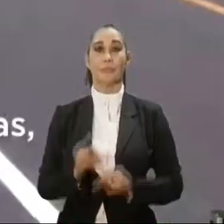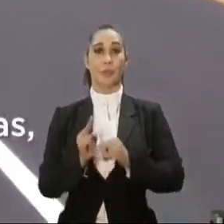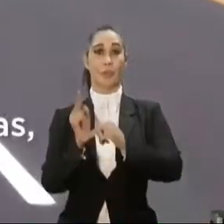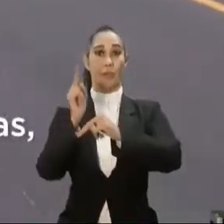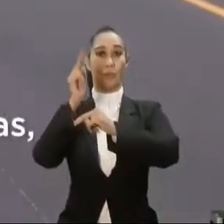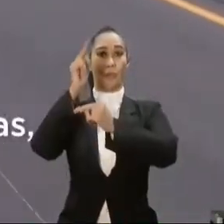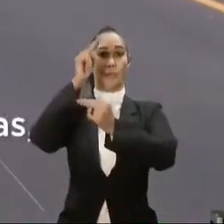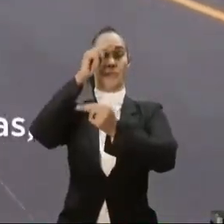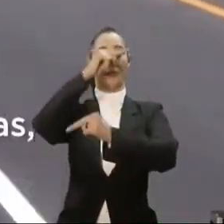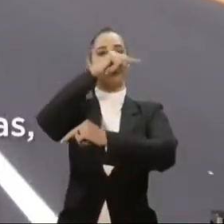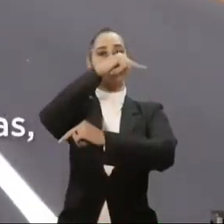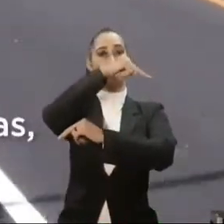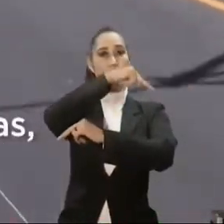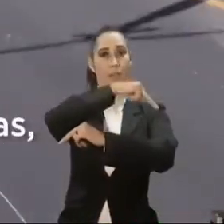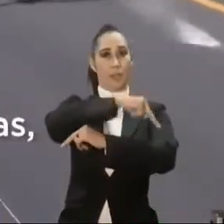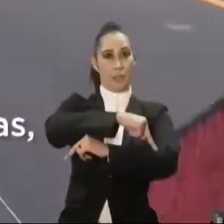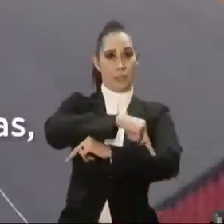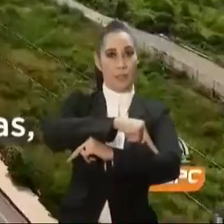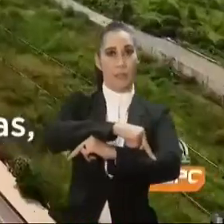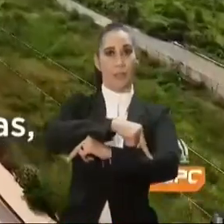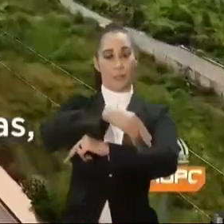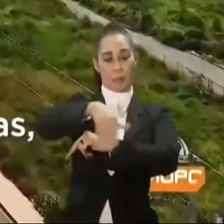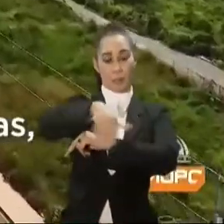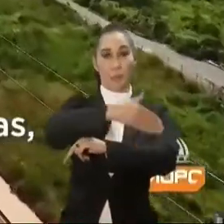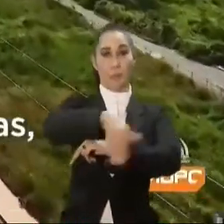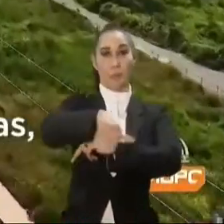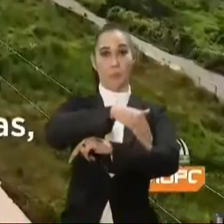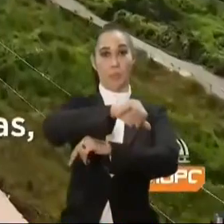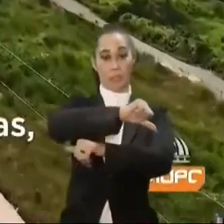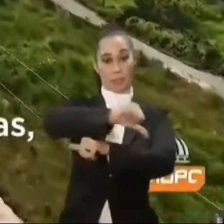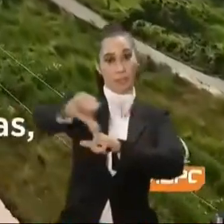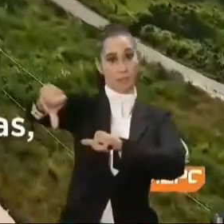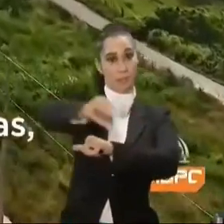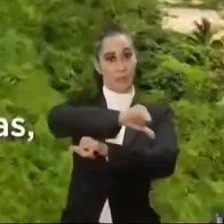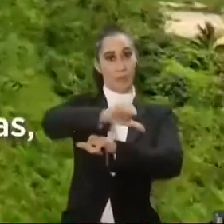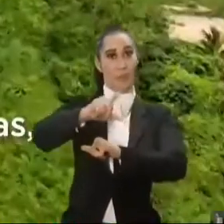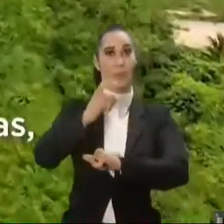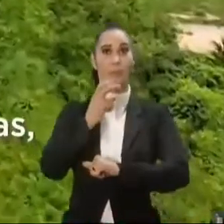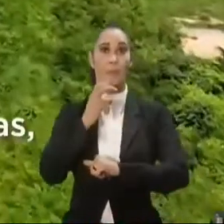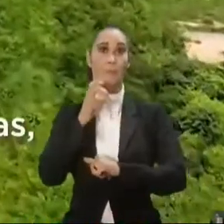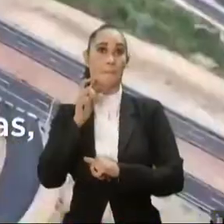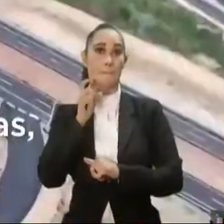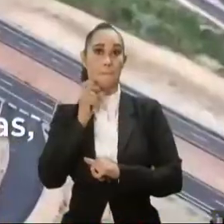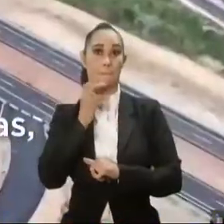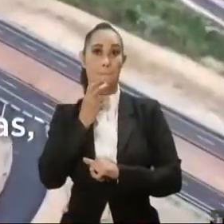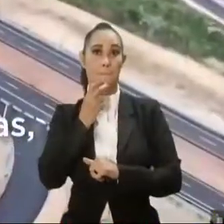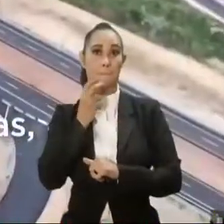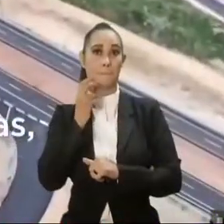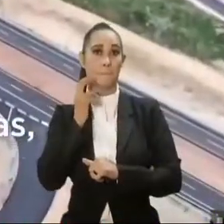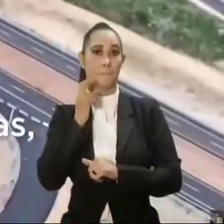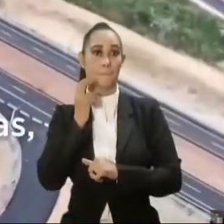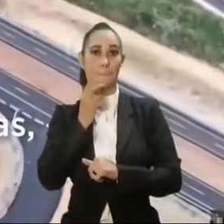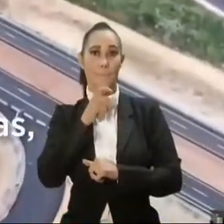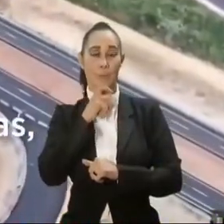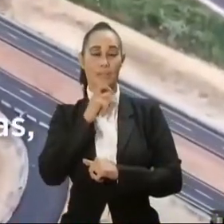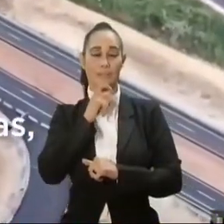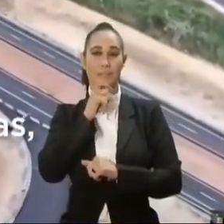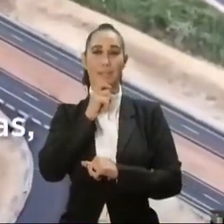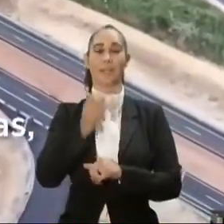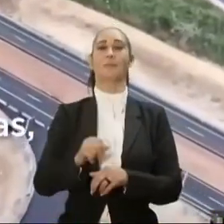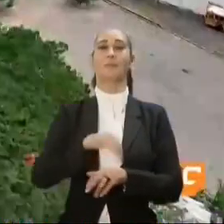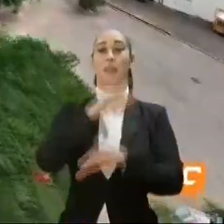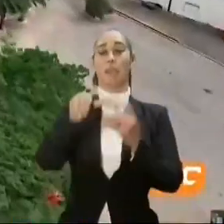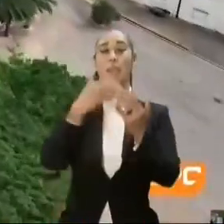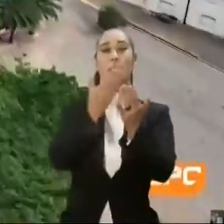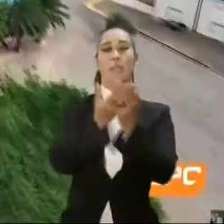el elevado y la marginales de las Américas en Andrés Boca Chica la avenida ecológica hasta la avenida